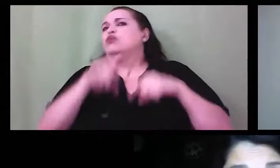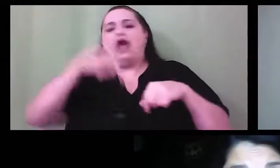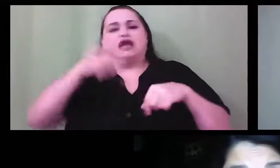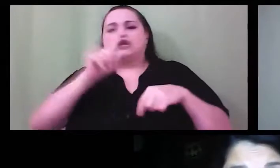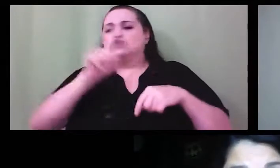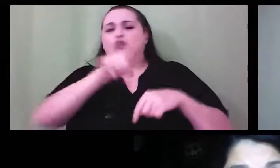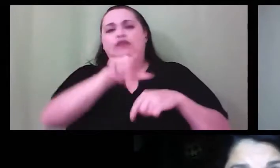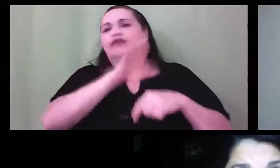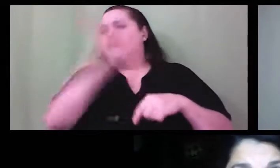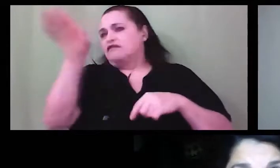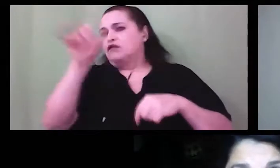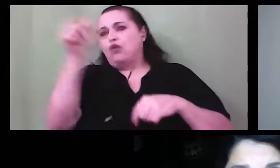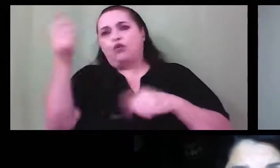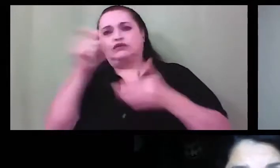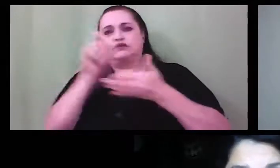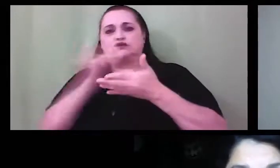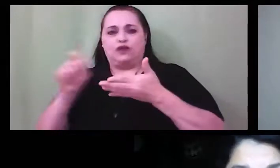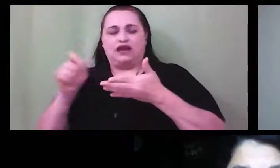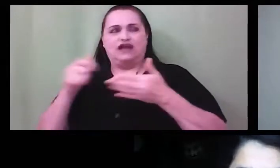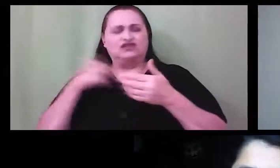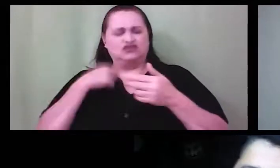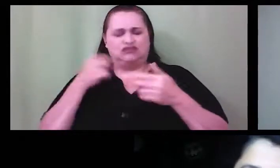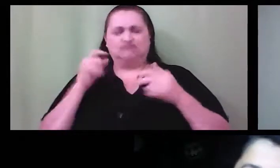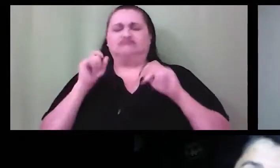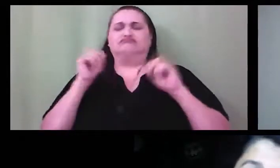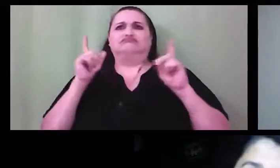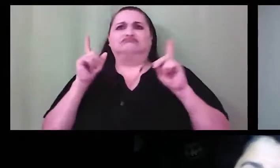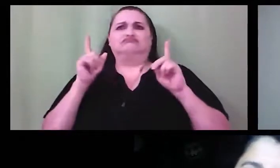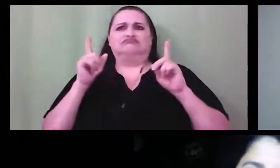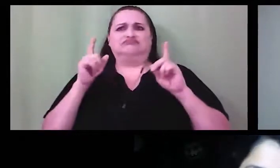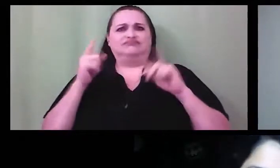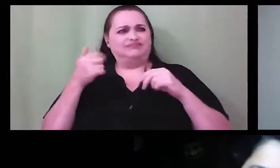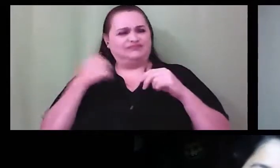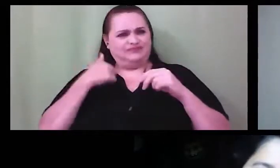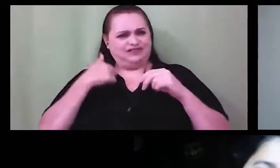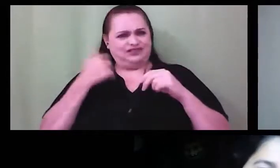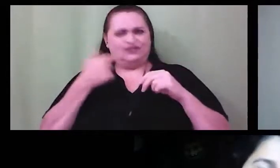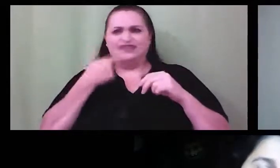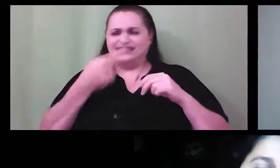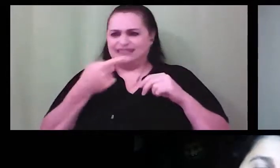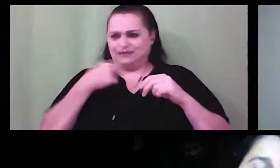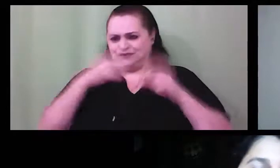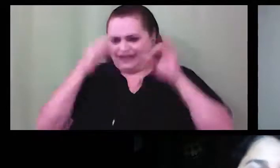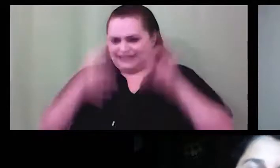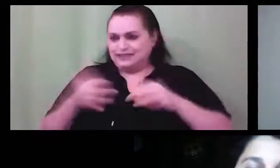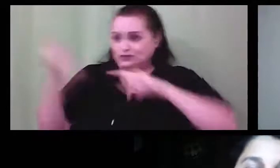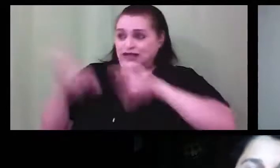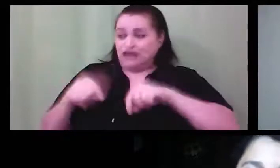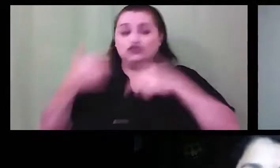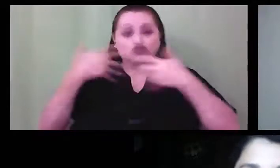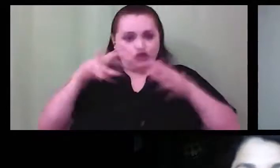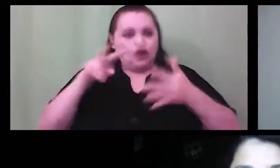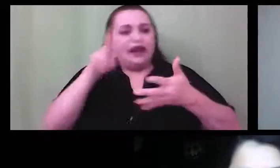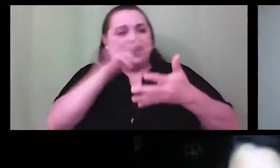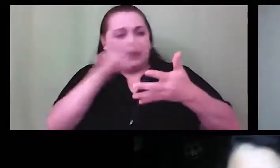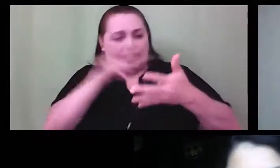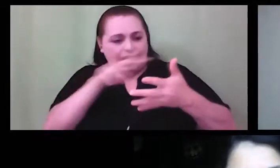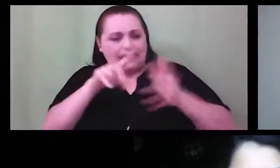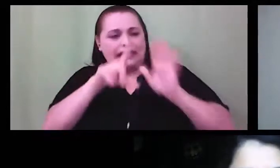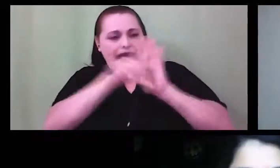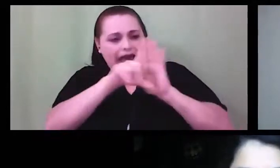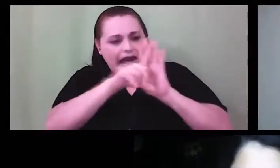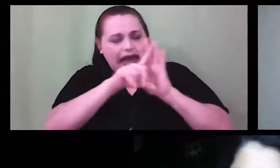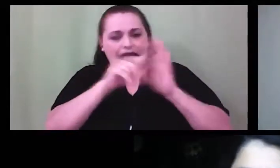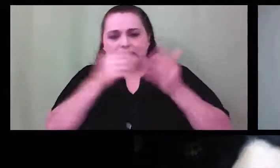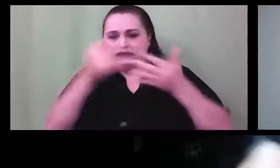lugar. Y yo me quedé así, pues, porque yo cuando decimos venirnos, digamos, yo ya había leído un poquito leyes y